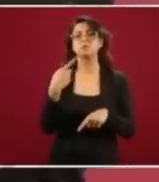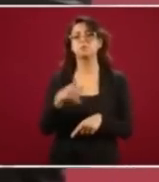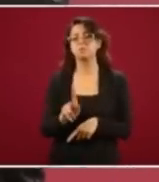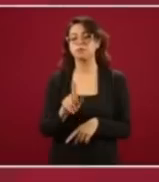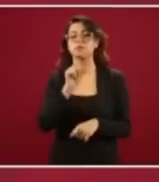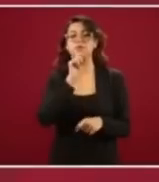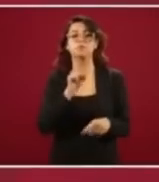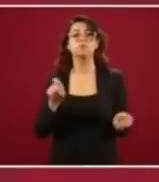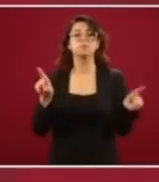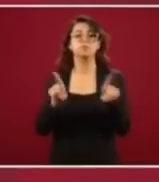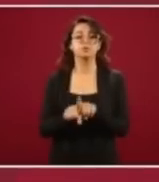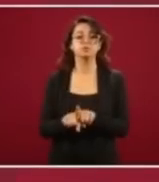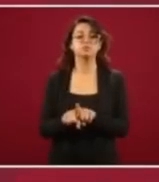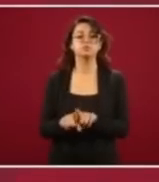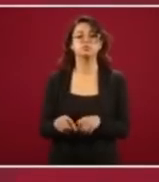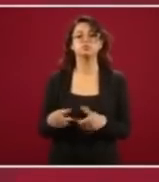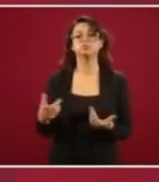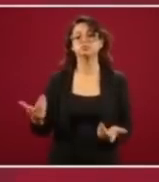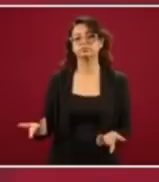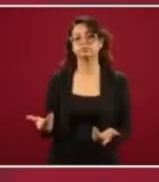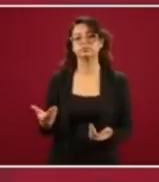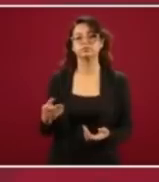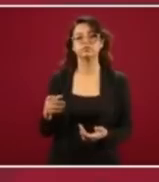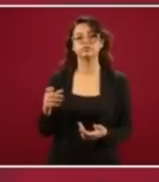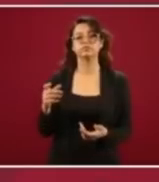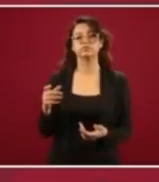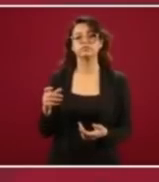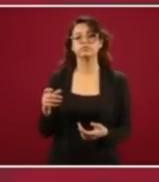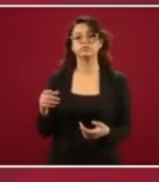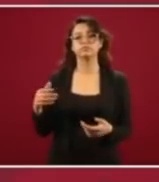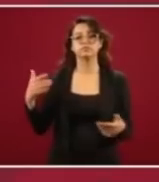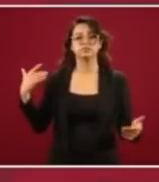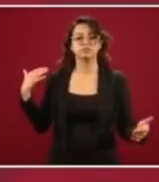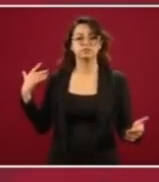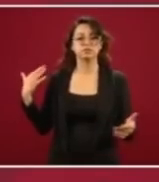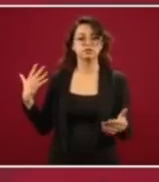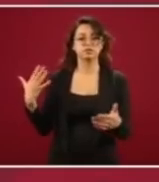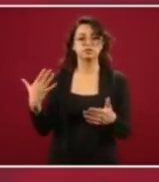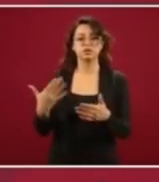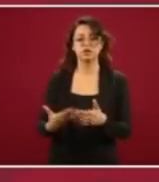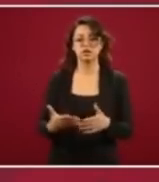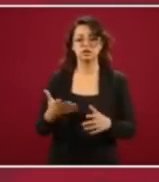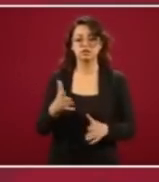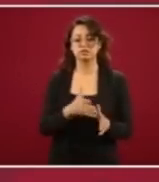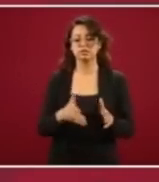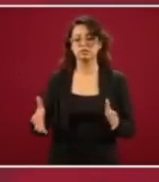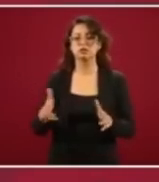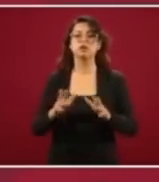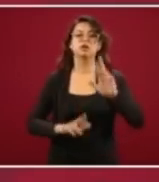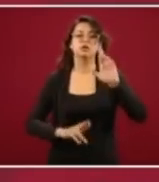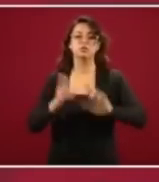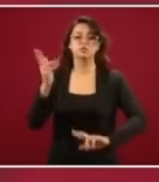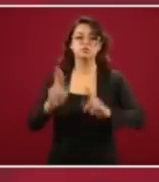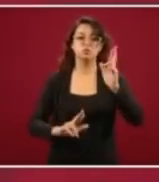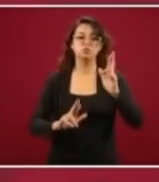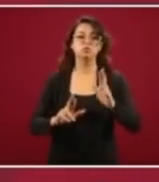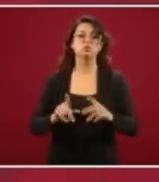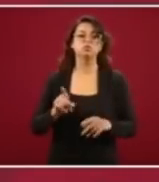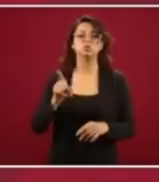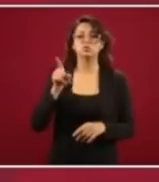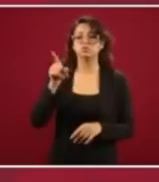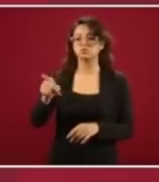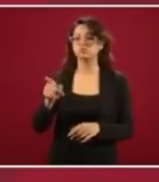tuvo una función básica durante la revolución, fue el que consiguió